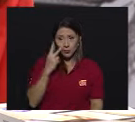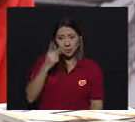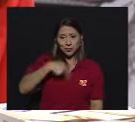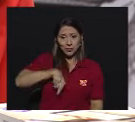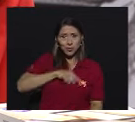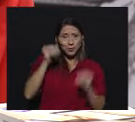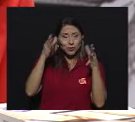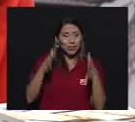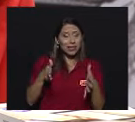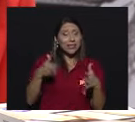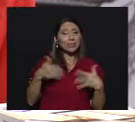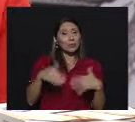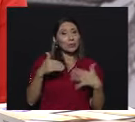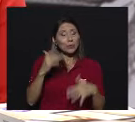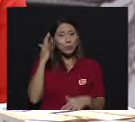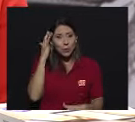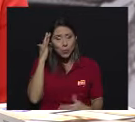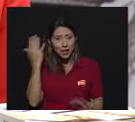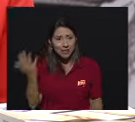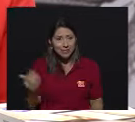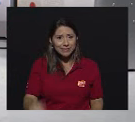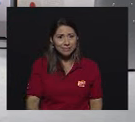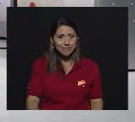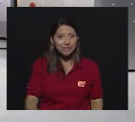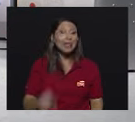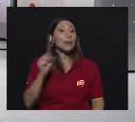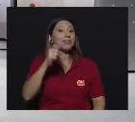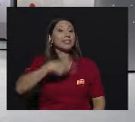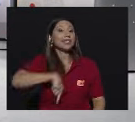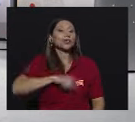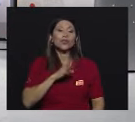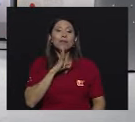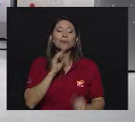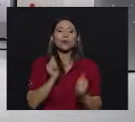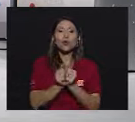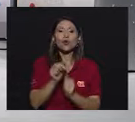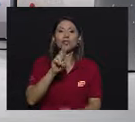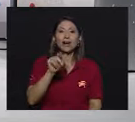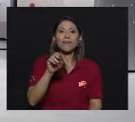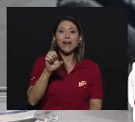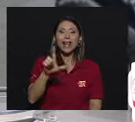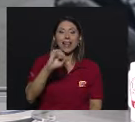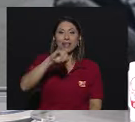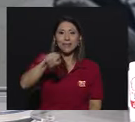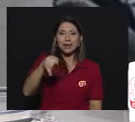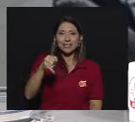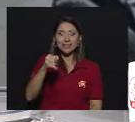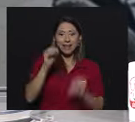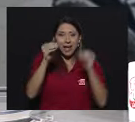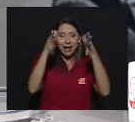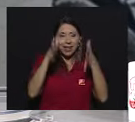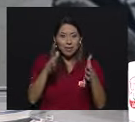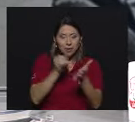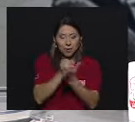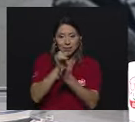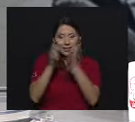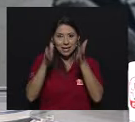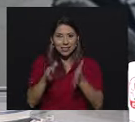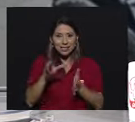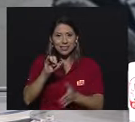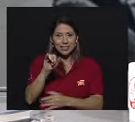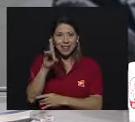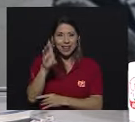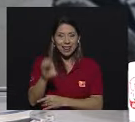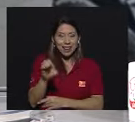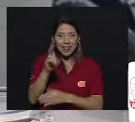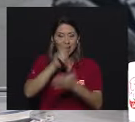temas preocupantes. Sí. Sí, al respecto nosotros conversamos con Rafael Jiménez, quien es académico, investigador y extensionista del